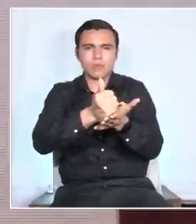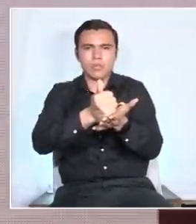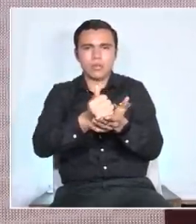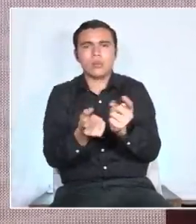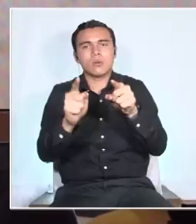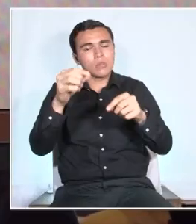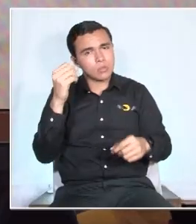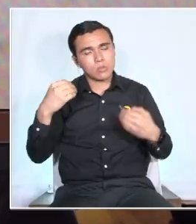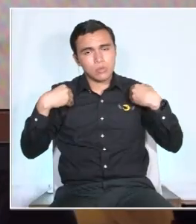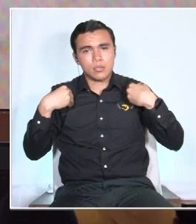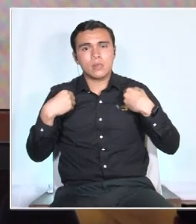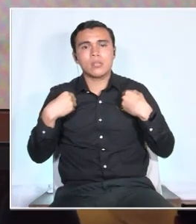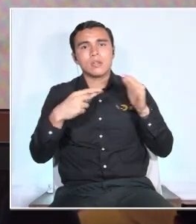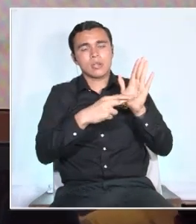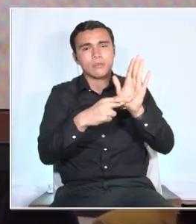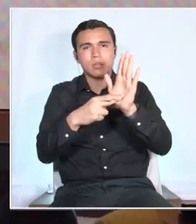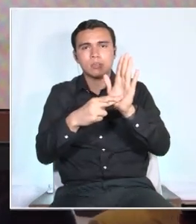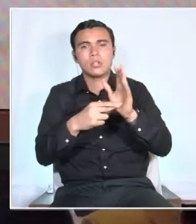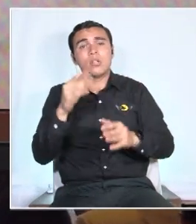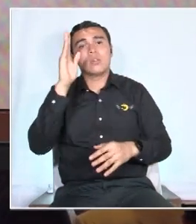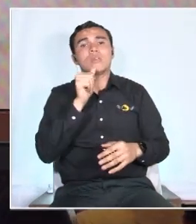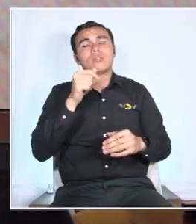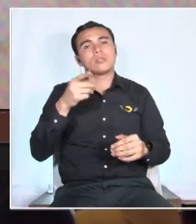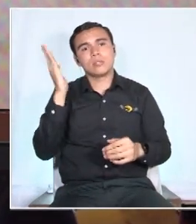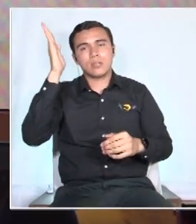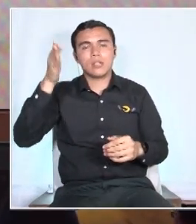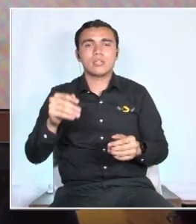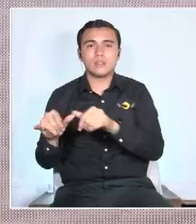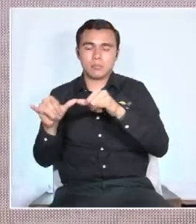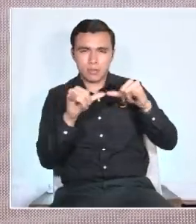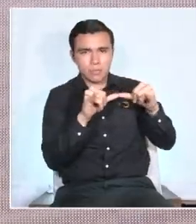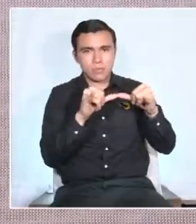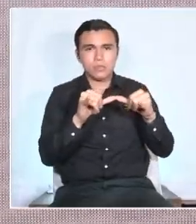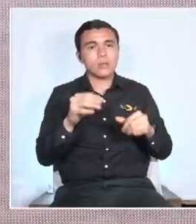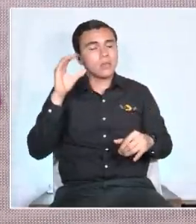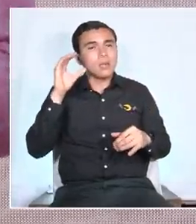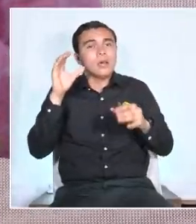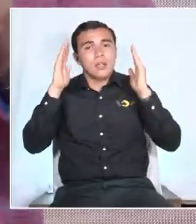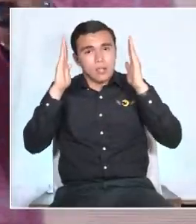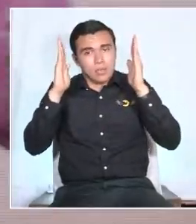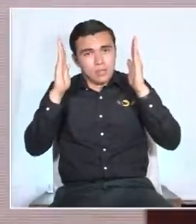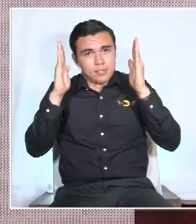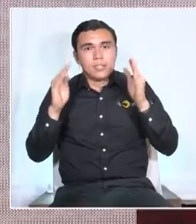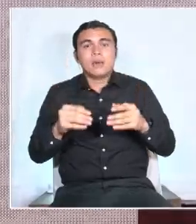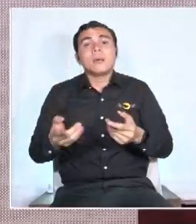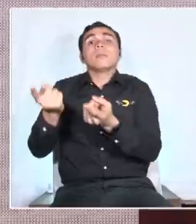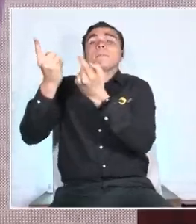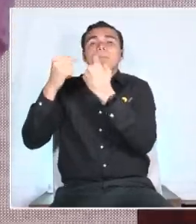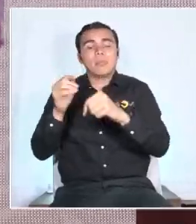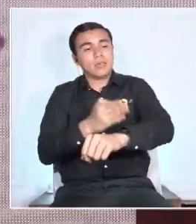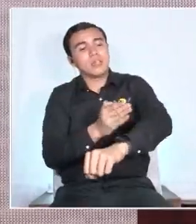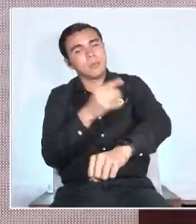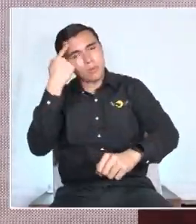Cuando tú tienes la revelación, nunca serás el mismo. Escucha bien esto. Cuando te dicen: viene